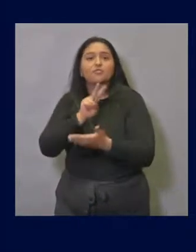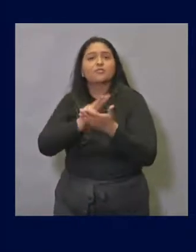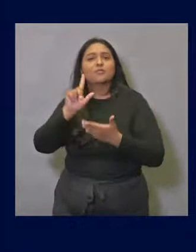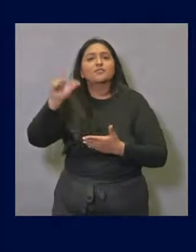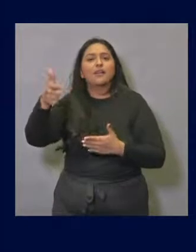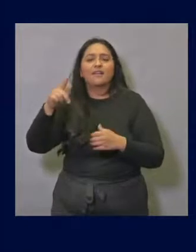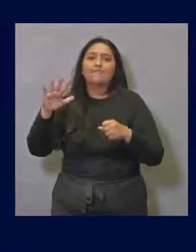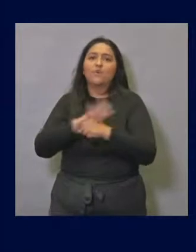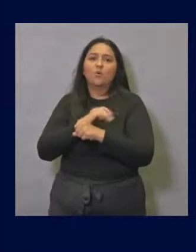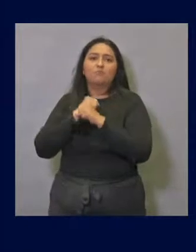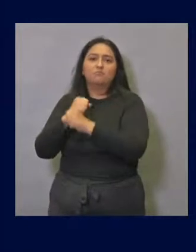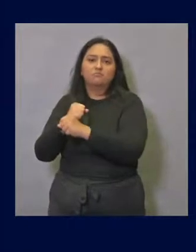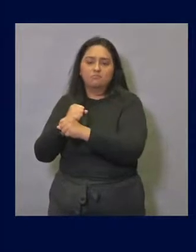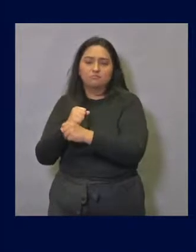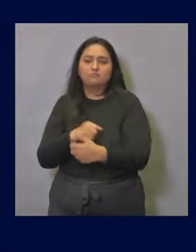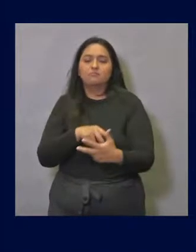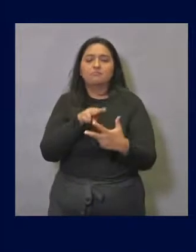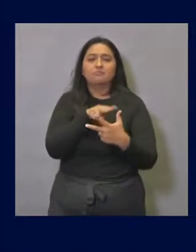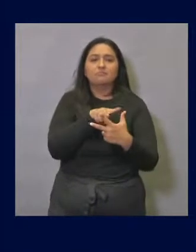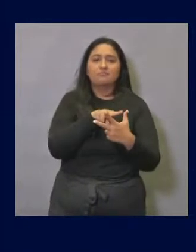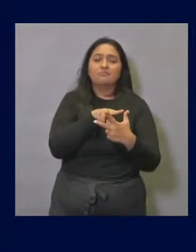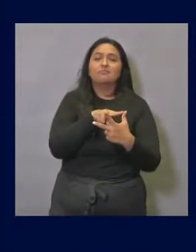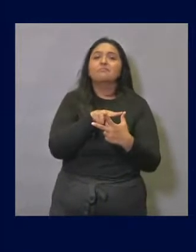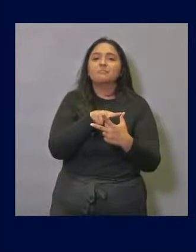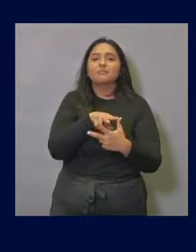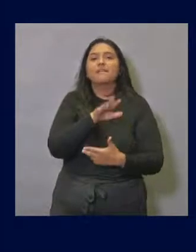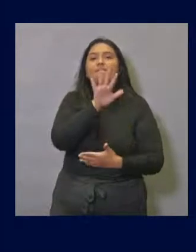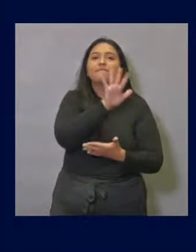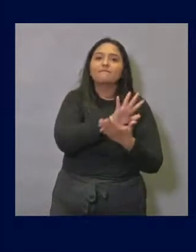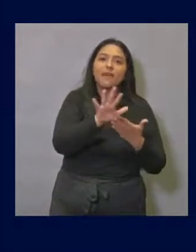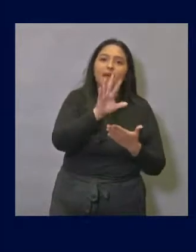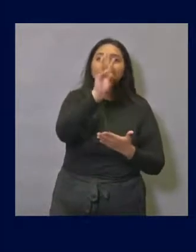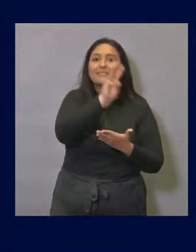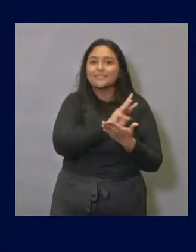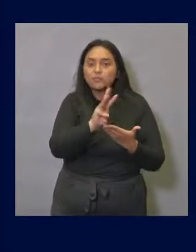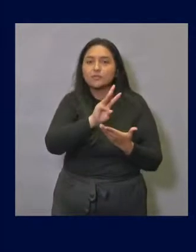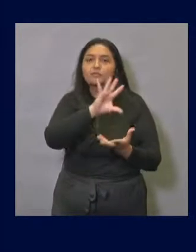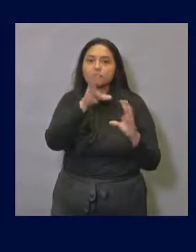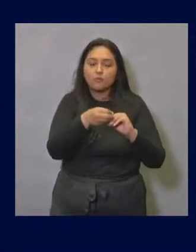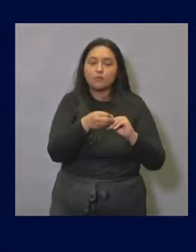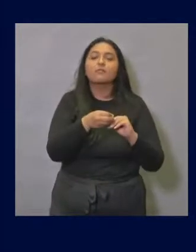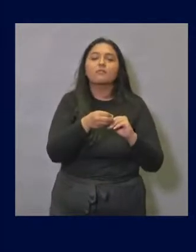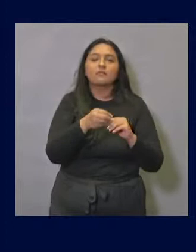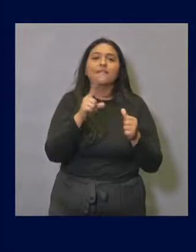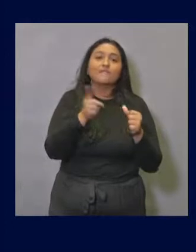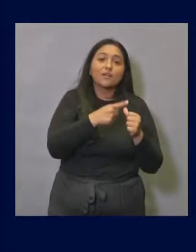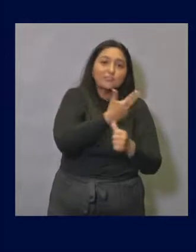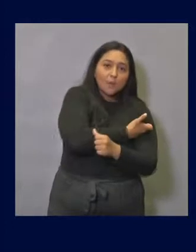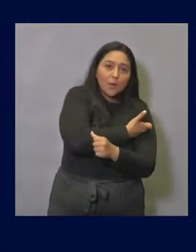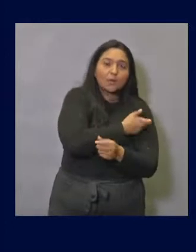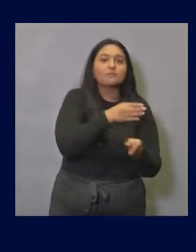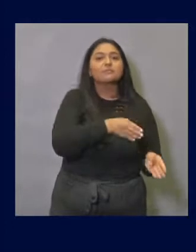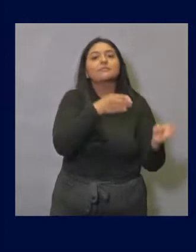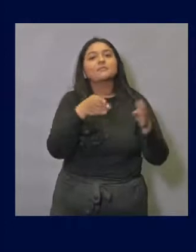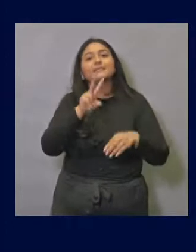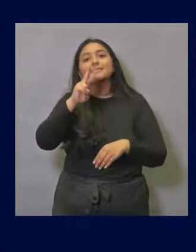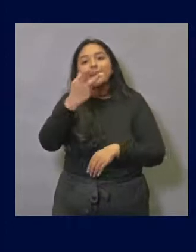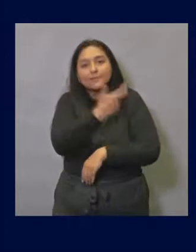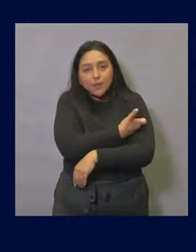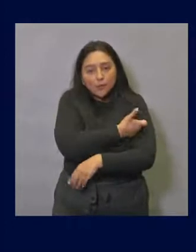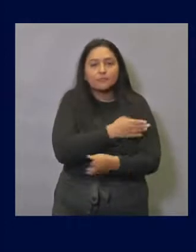reciben Pfizer o Moderna deben esperar 5 o 6 semanas en total desde su primera dosis para ser